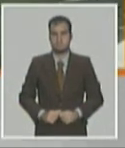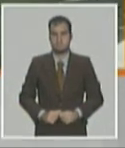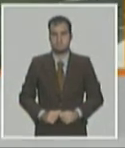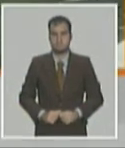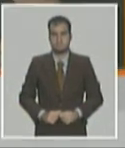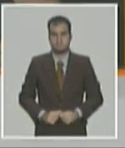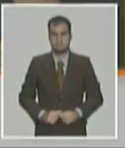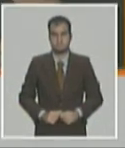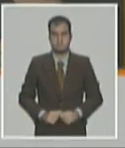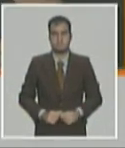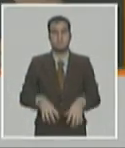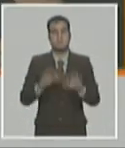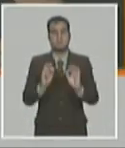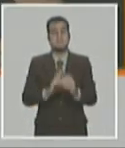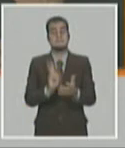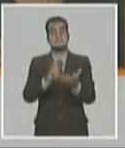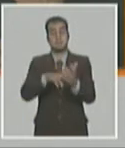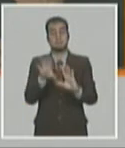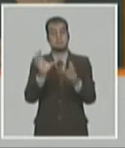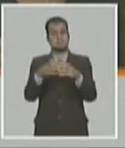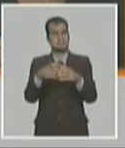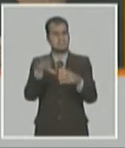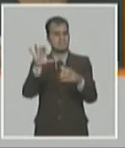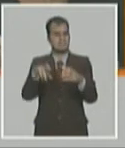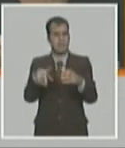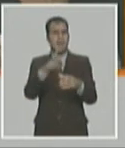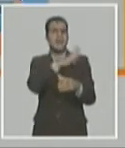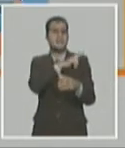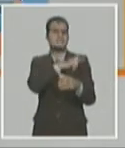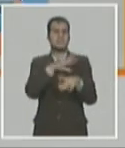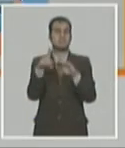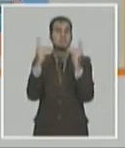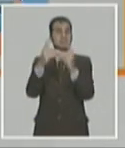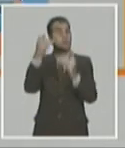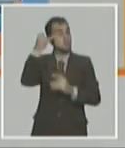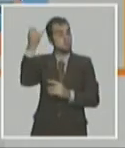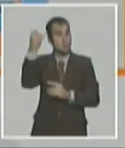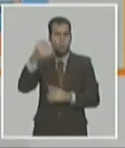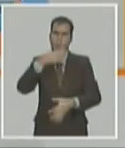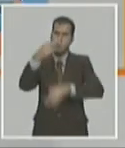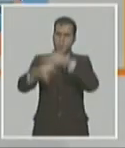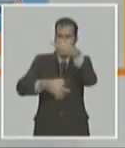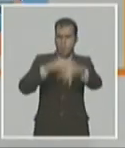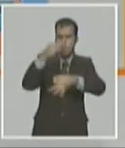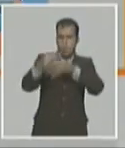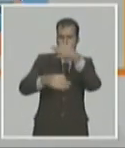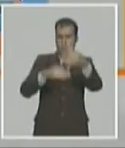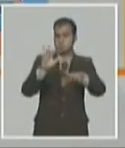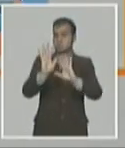del miembro del secretariado y jefe del departamento ideológico, el compañero Rogelio